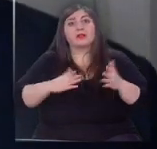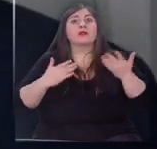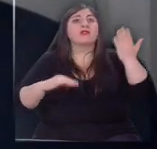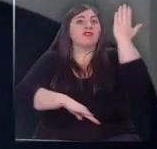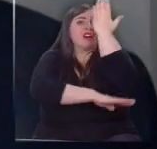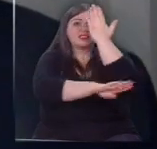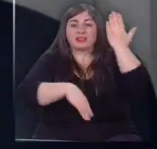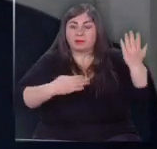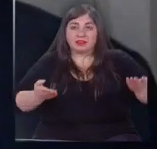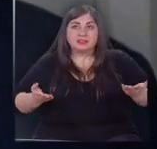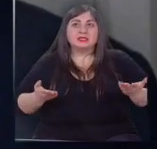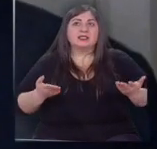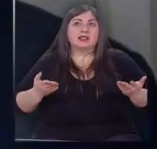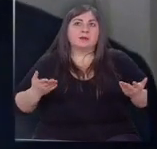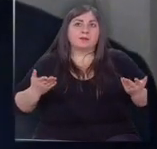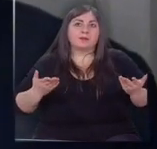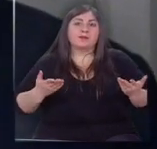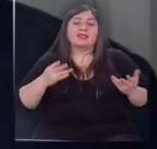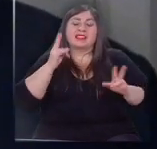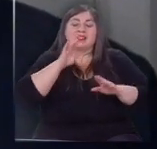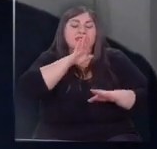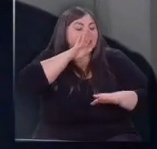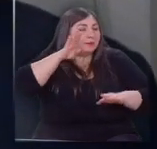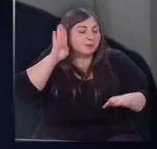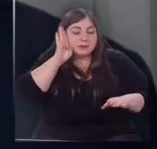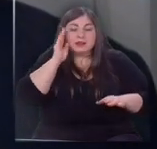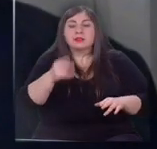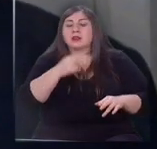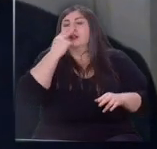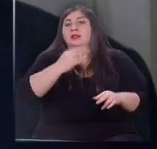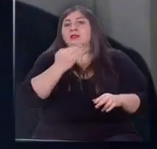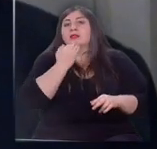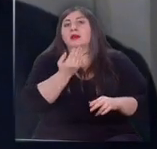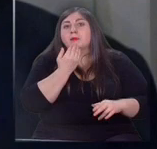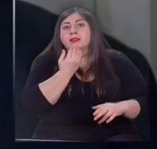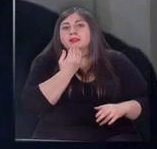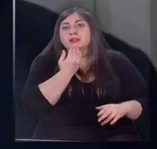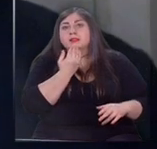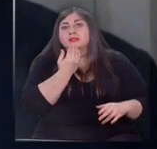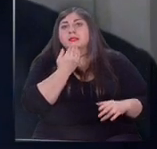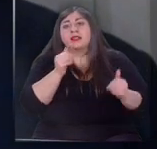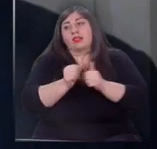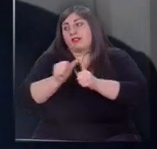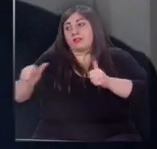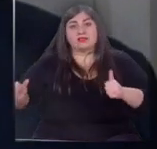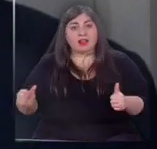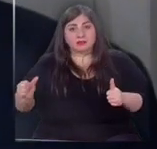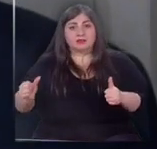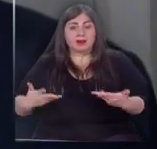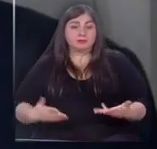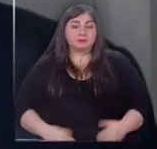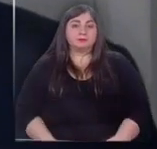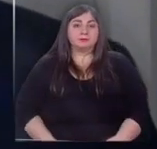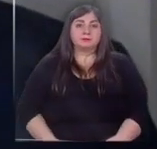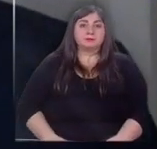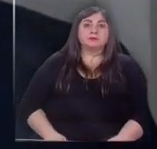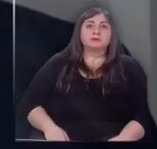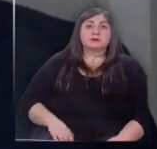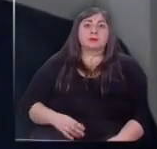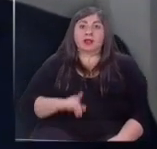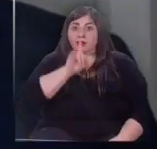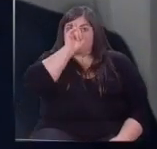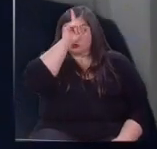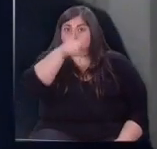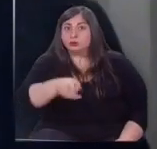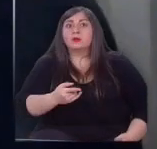básicamente, Iván, son de higiene respiratoria y de distancia. Probablemente nos vamos a tener que